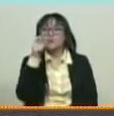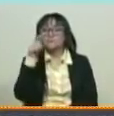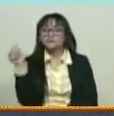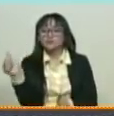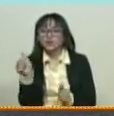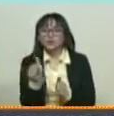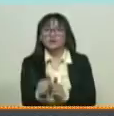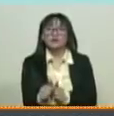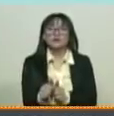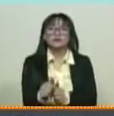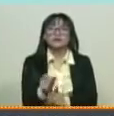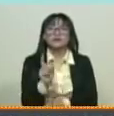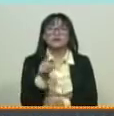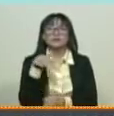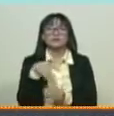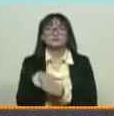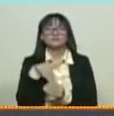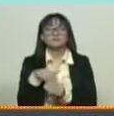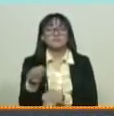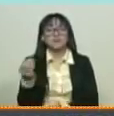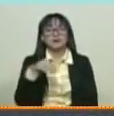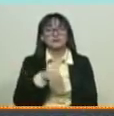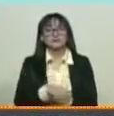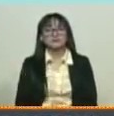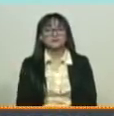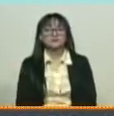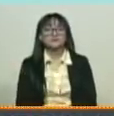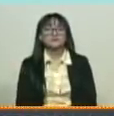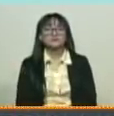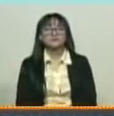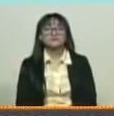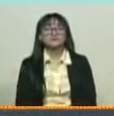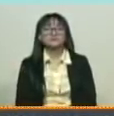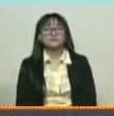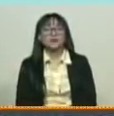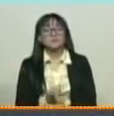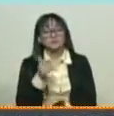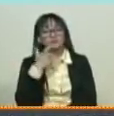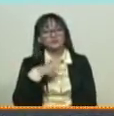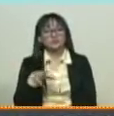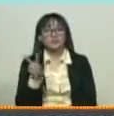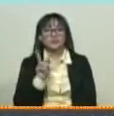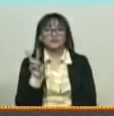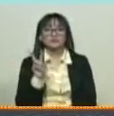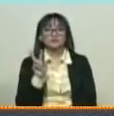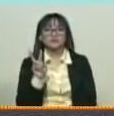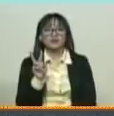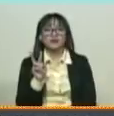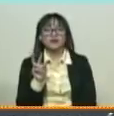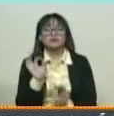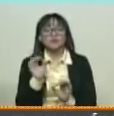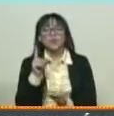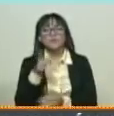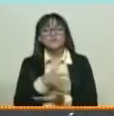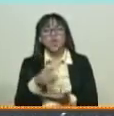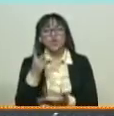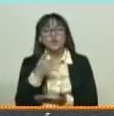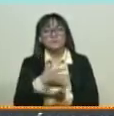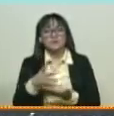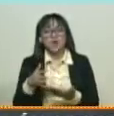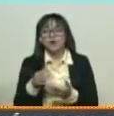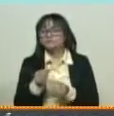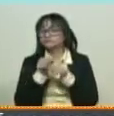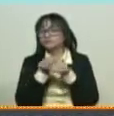votación a un votante más. Lo mismo para Somos Venezuela. Llegarán a 1 millón, a 2 millones, a los que